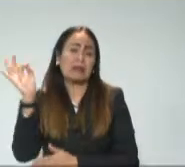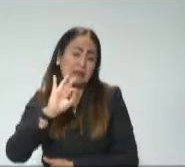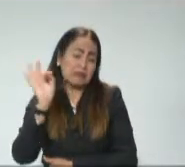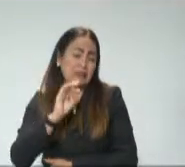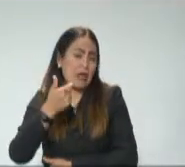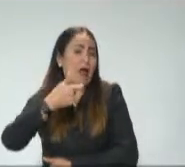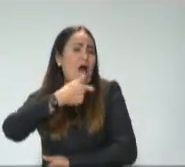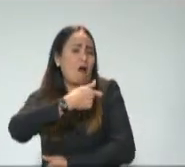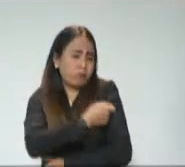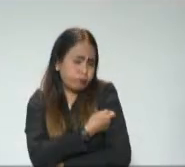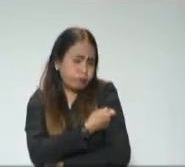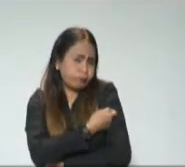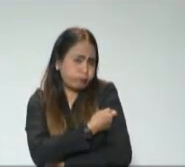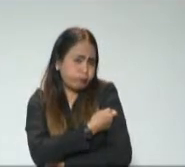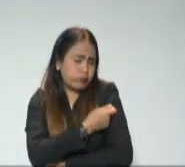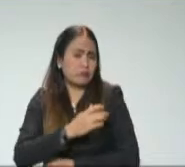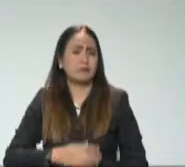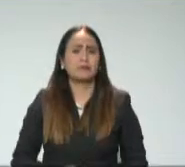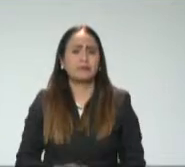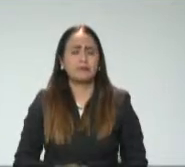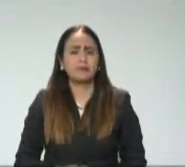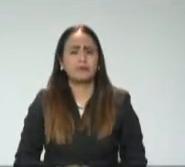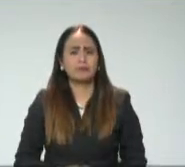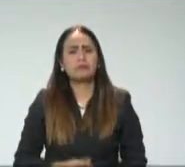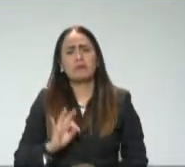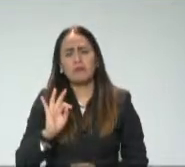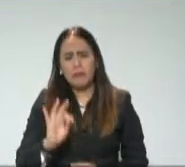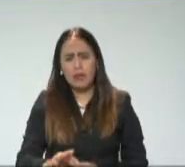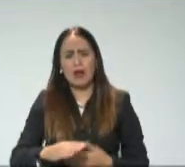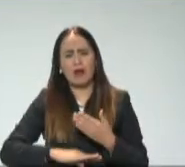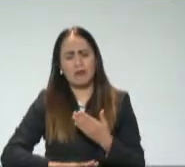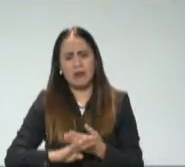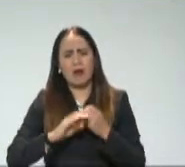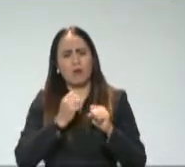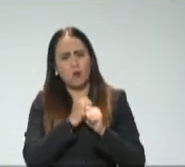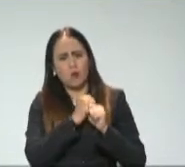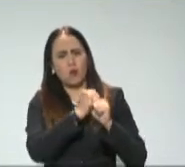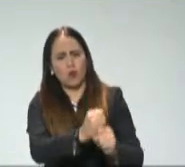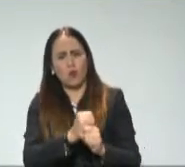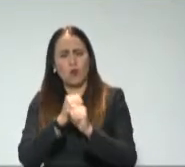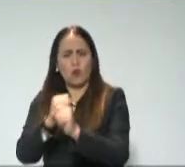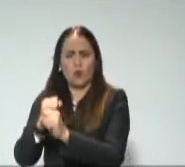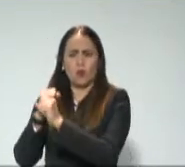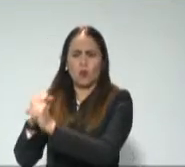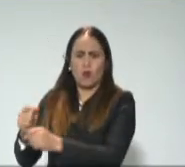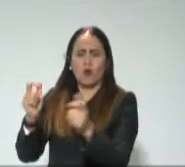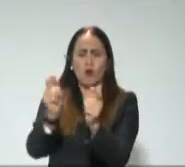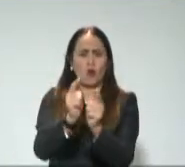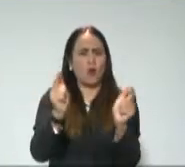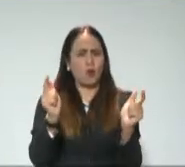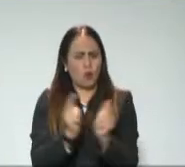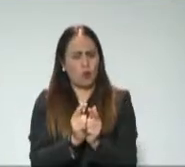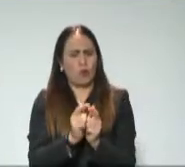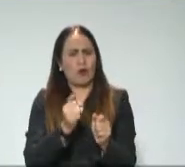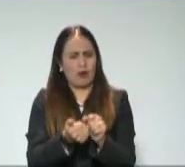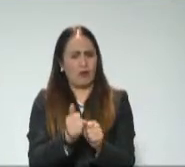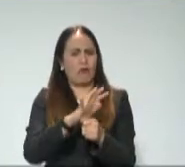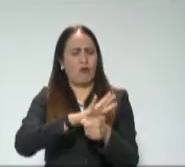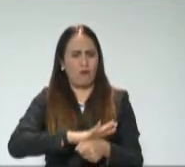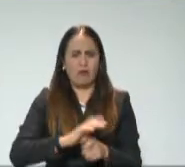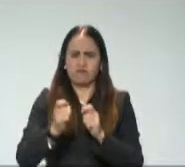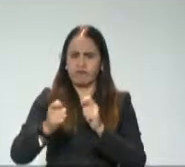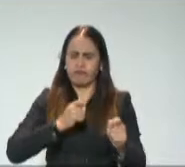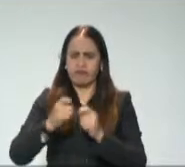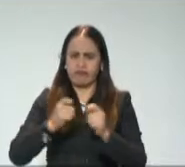y con eso ir generando eh Esa inmunidad general de grupo que nos va a permitir salir de este tremendo desafío